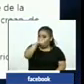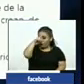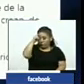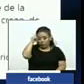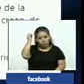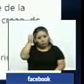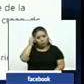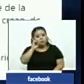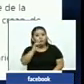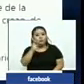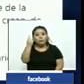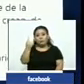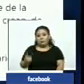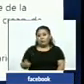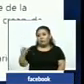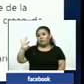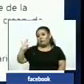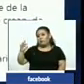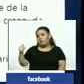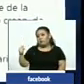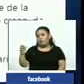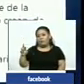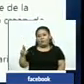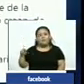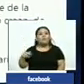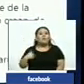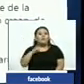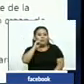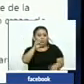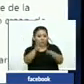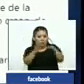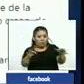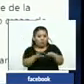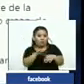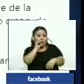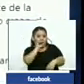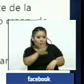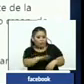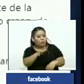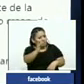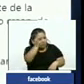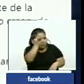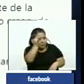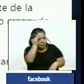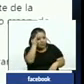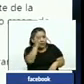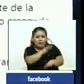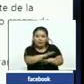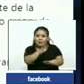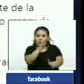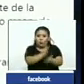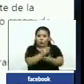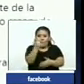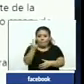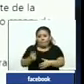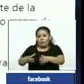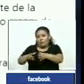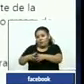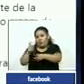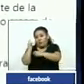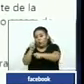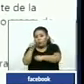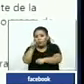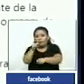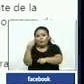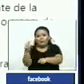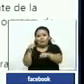Castro, el fiscal general de la República, Raúl Melara, respondió al funcionario, recordándole que ya no es sindicalista y le pidió que se